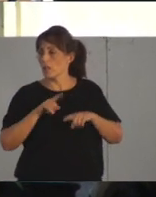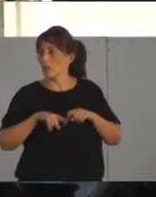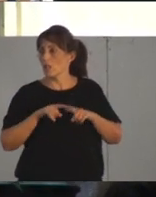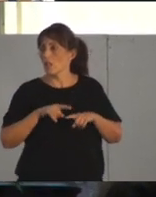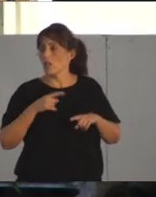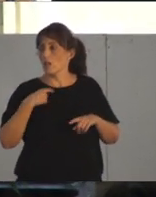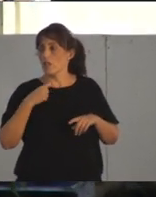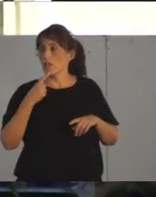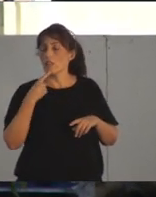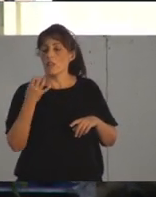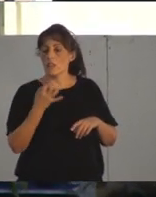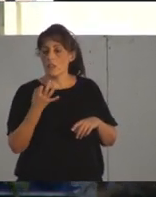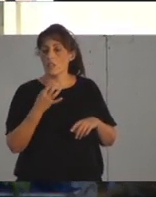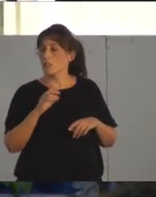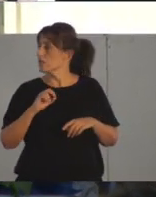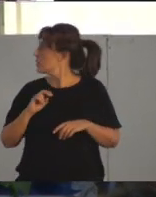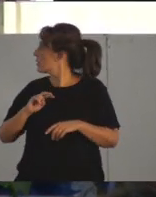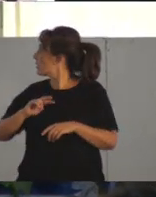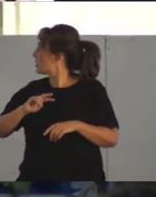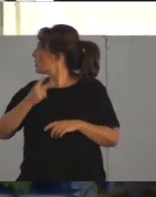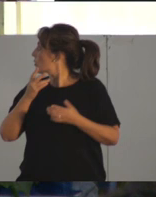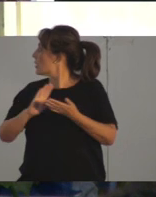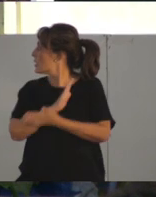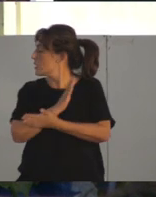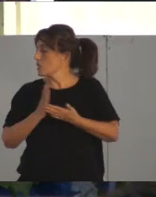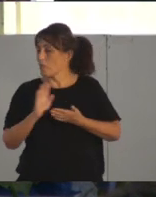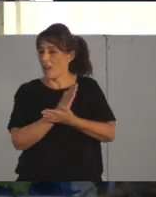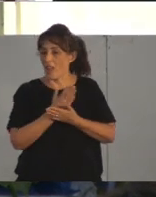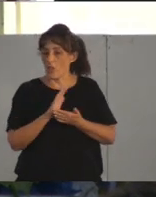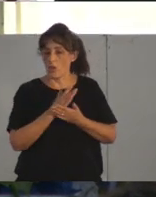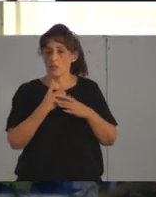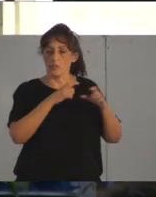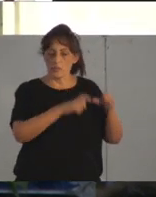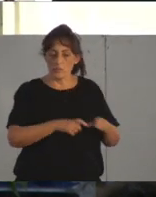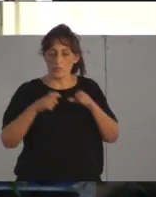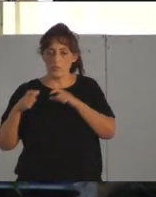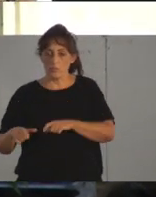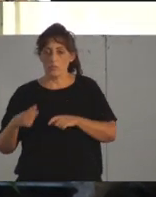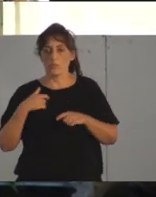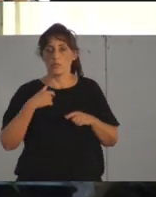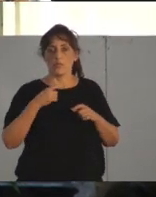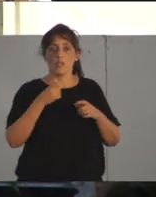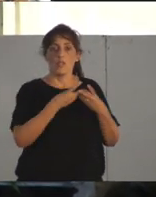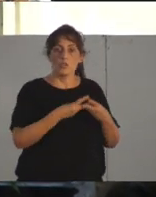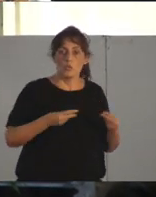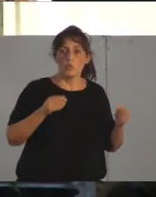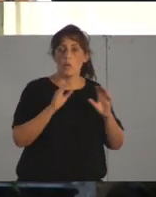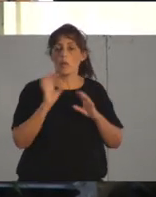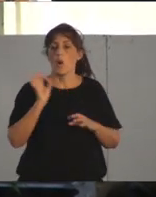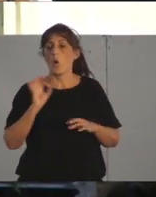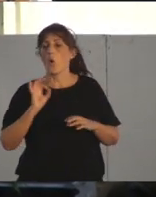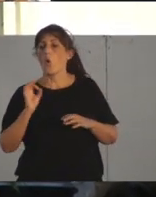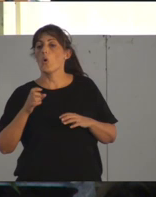de primero, de segundo plato, separados, juntos, depende, con consistencia gruesa, de consistencia fina, pero